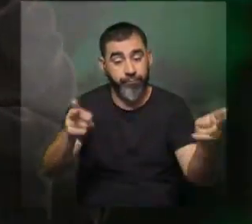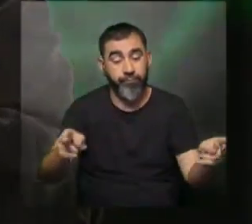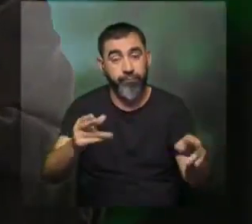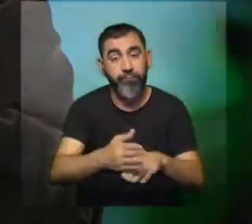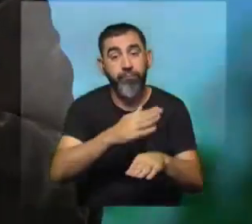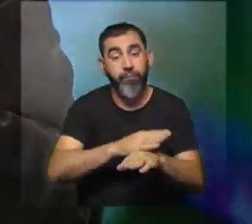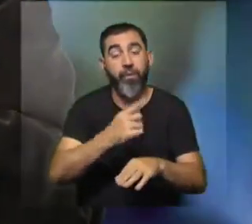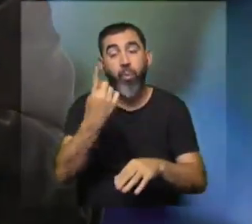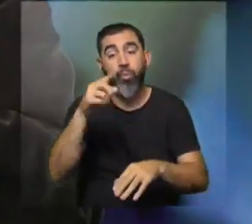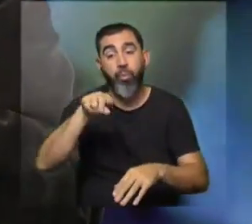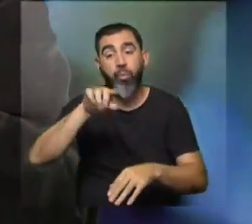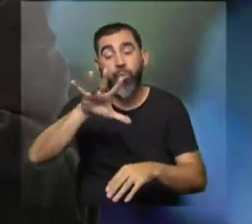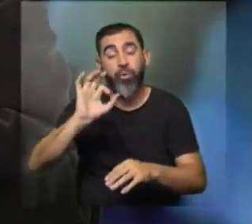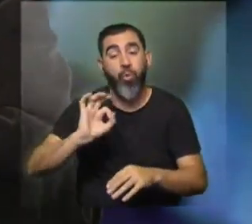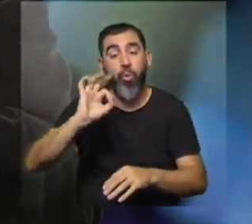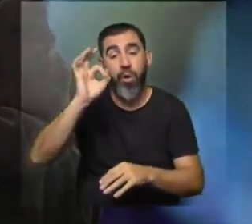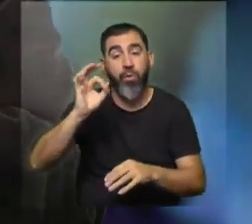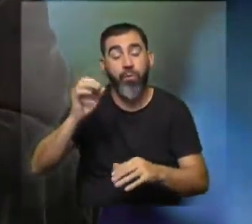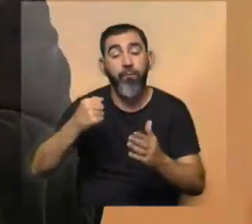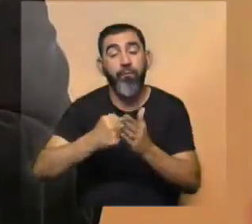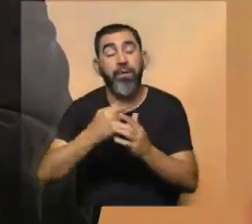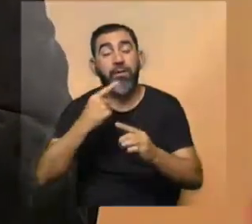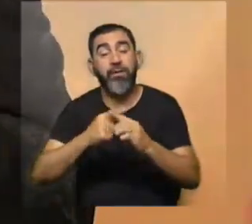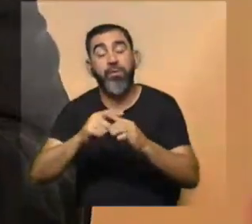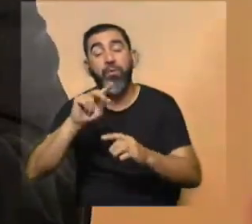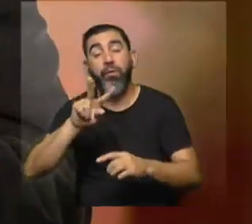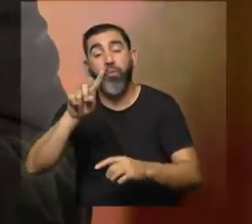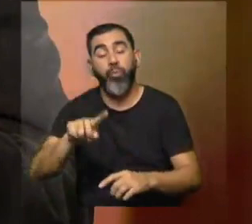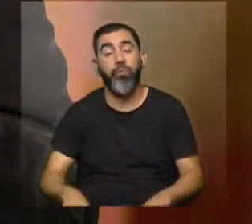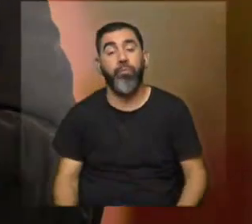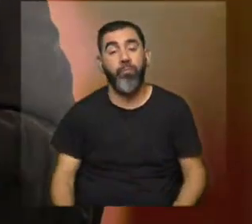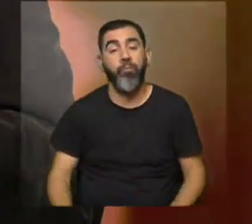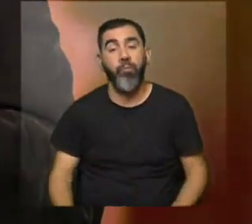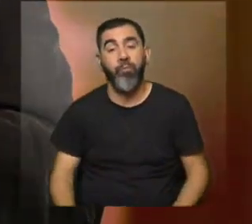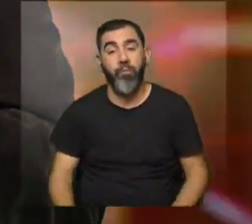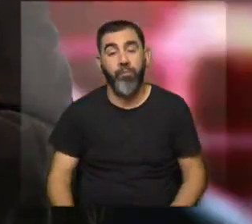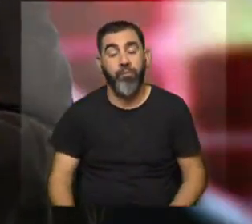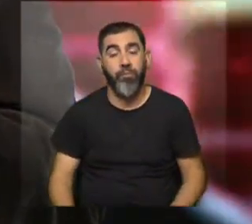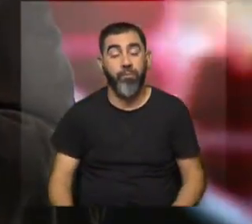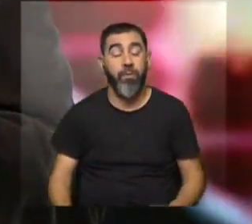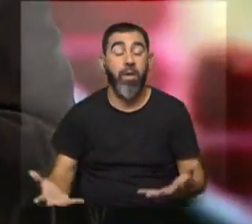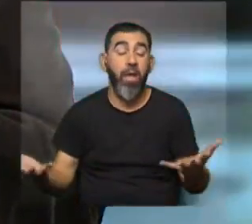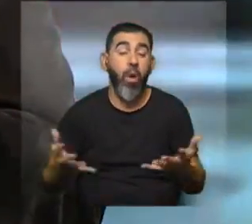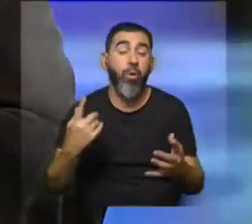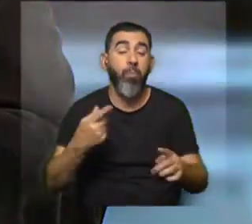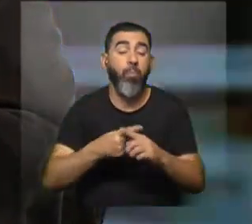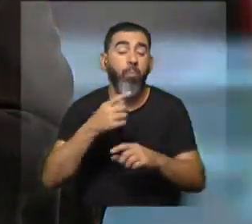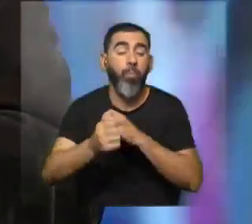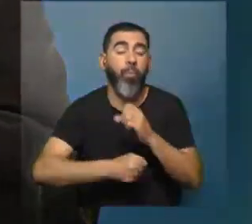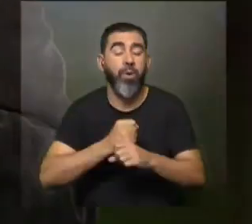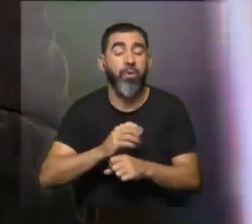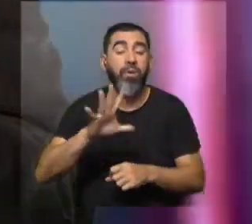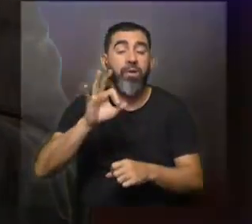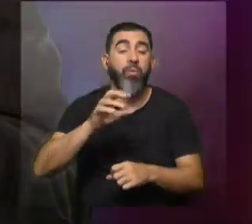de llegar a 1.5 grados Celsius para fin del siglo XXI. Es decir, si al día de hoy se emiten por año cerca de